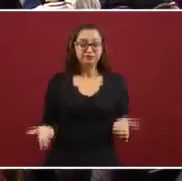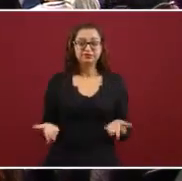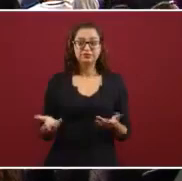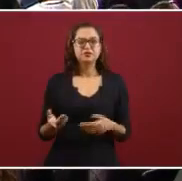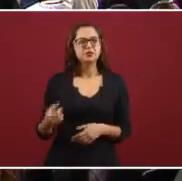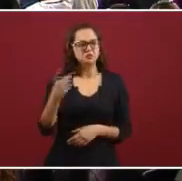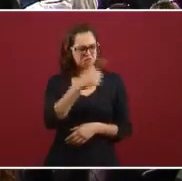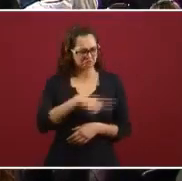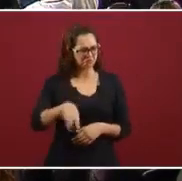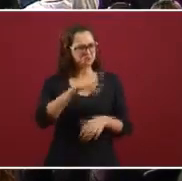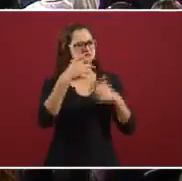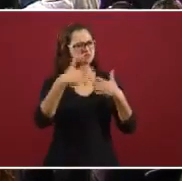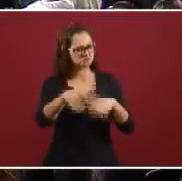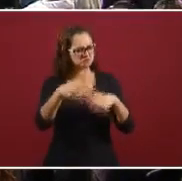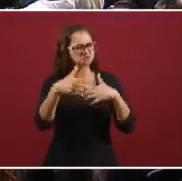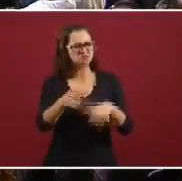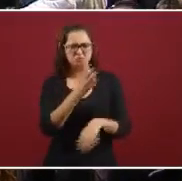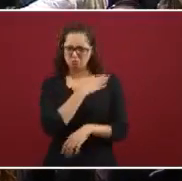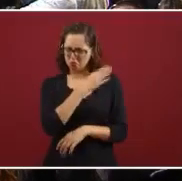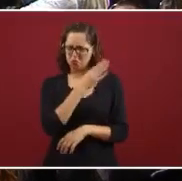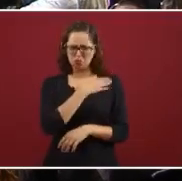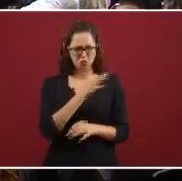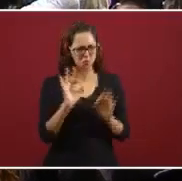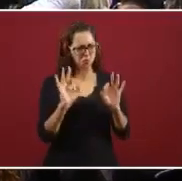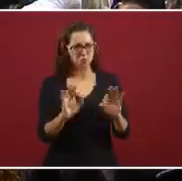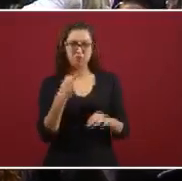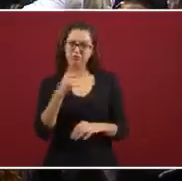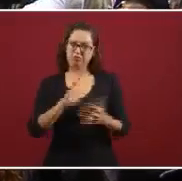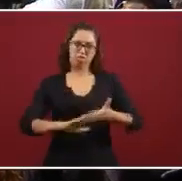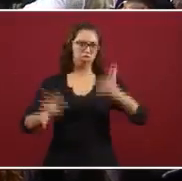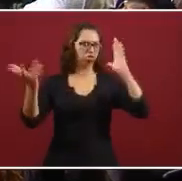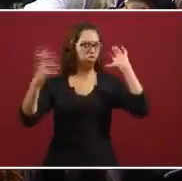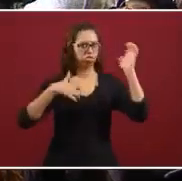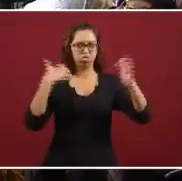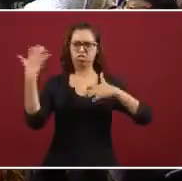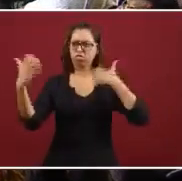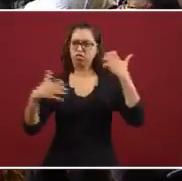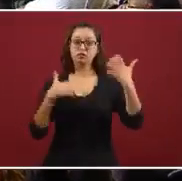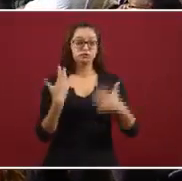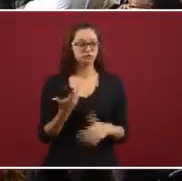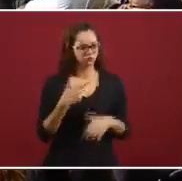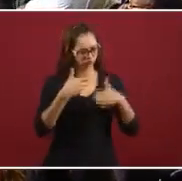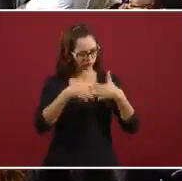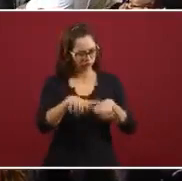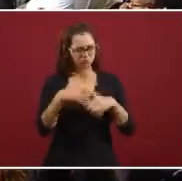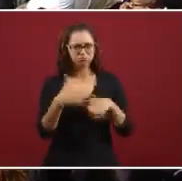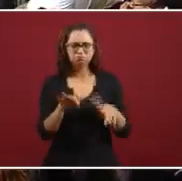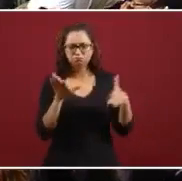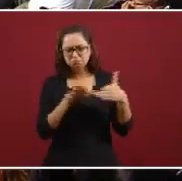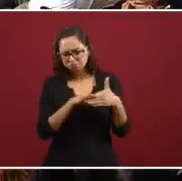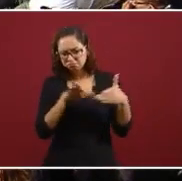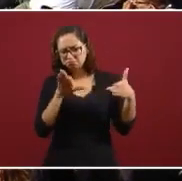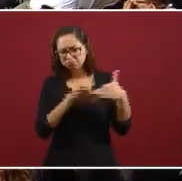están protestando, pero que no sea así, ¿no? Y que además sean constantes,